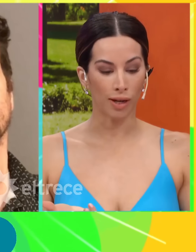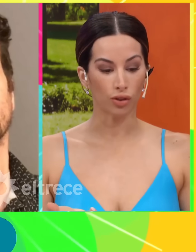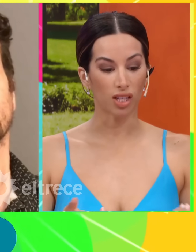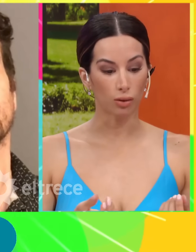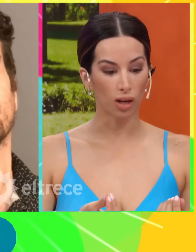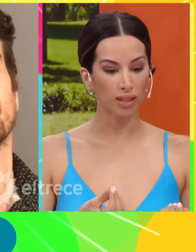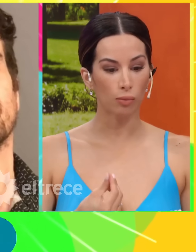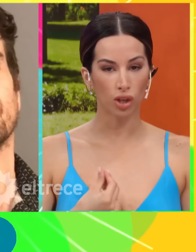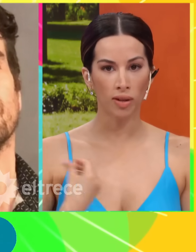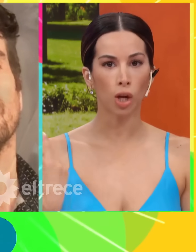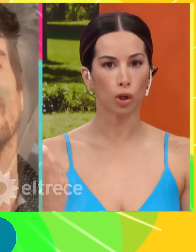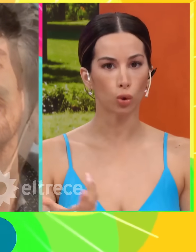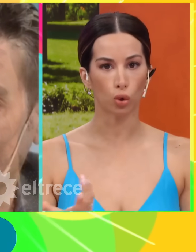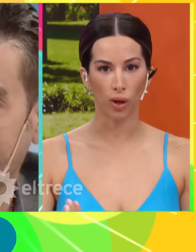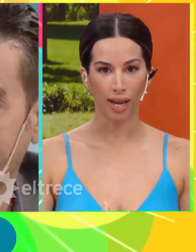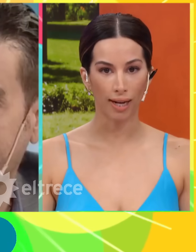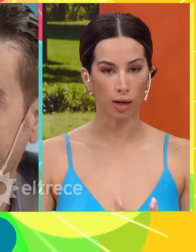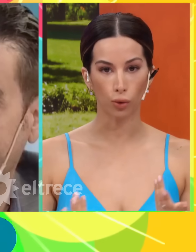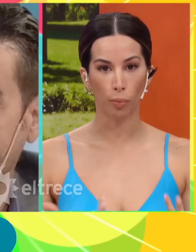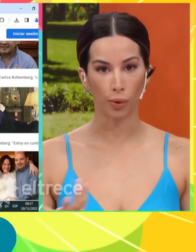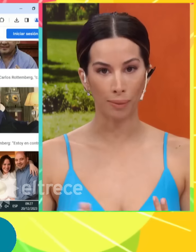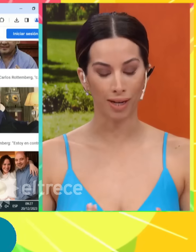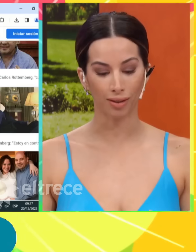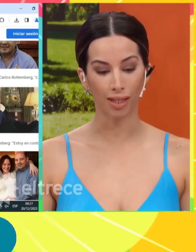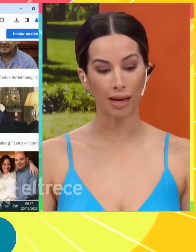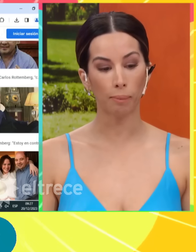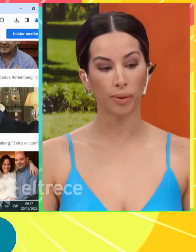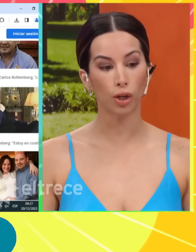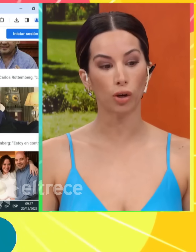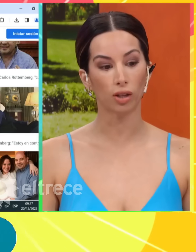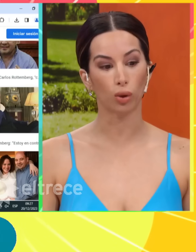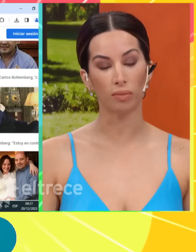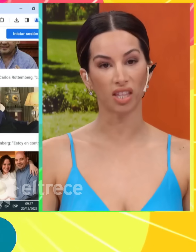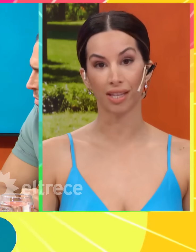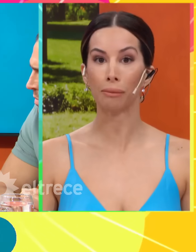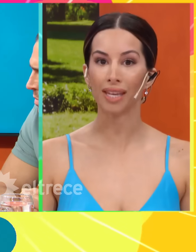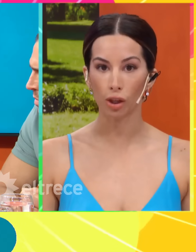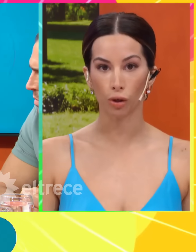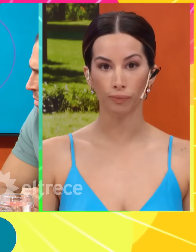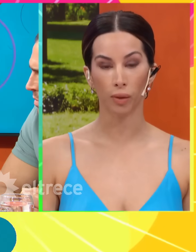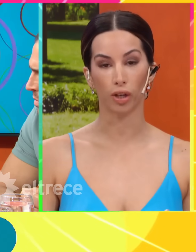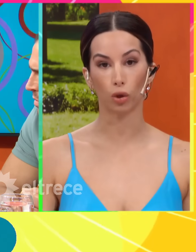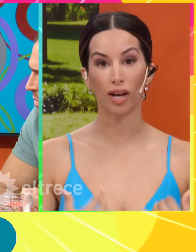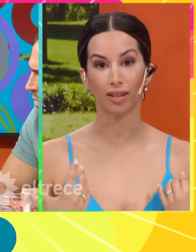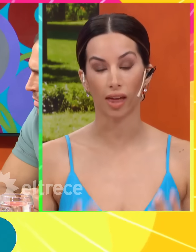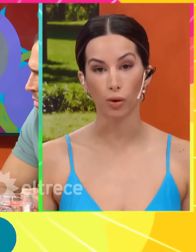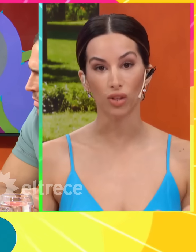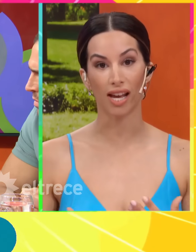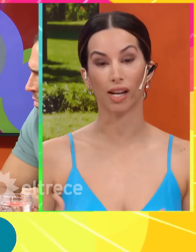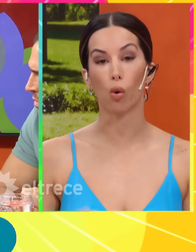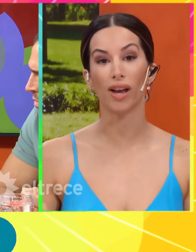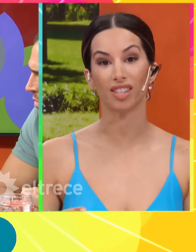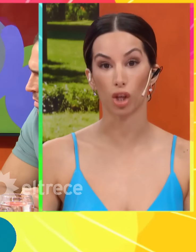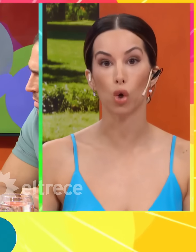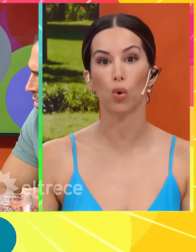medios hermanos. Y Zulemita muchas veces lo quiso ayudar a él en algunos problemas que tenía, pero Zulemita tiene miedo, por eso hace esta denuncia, a